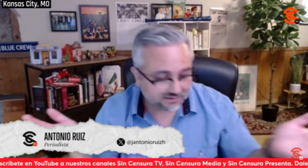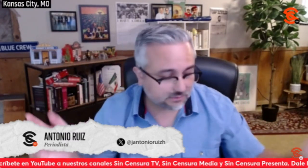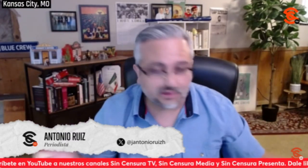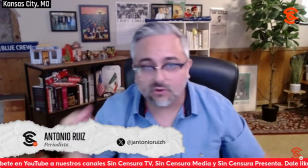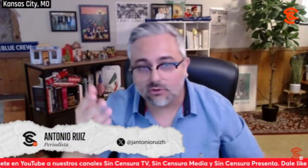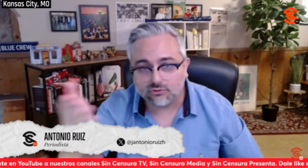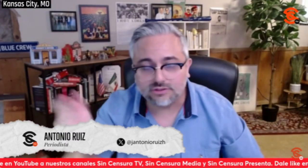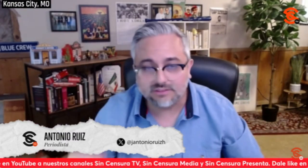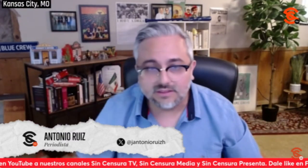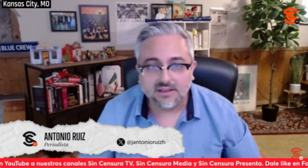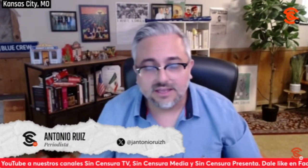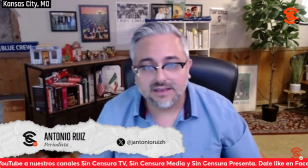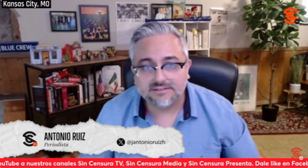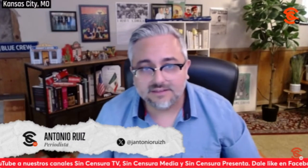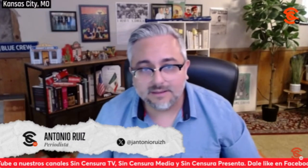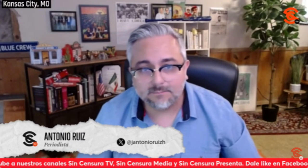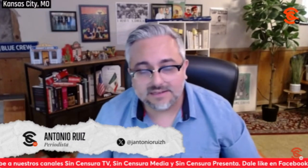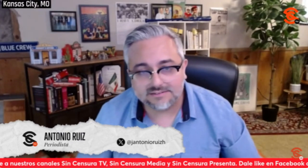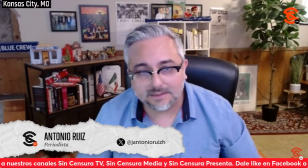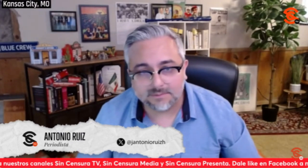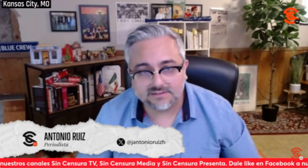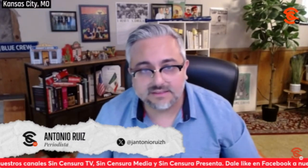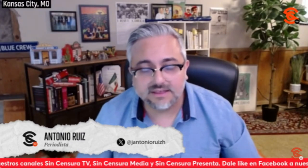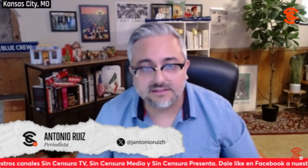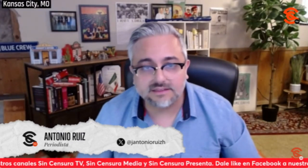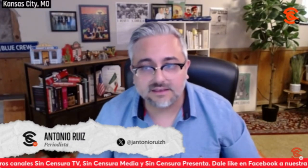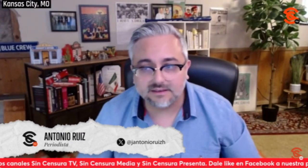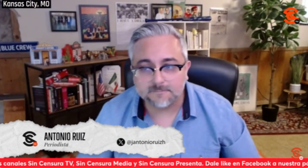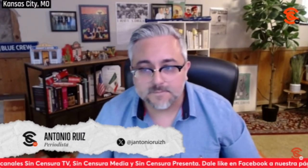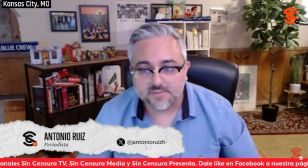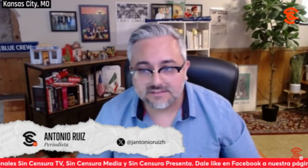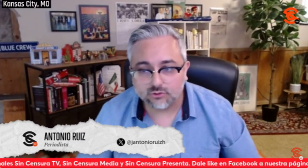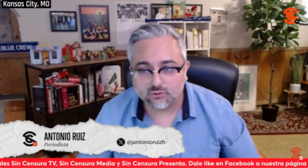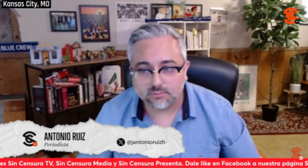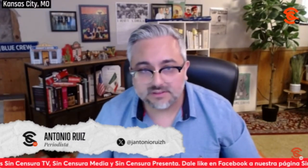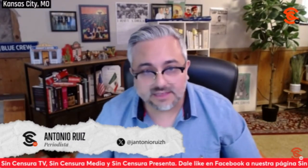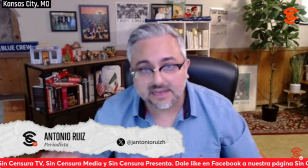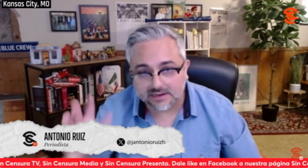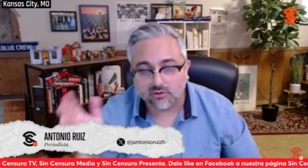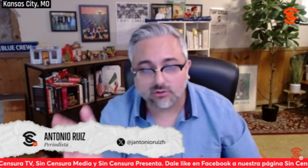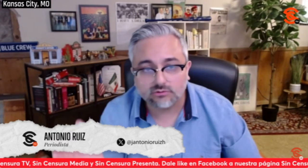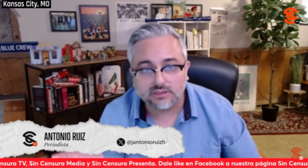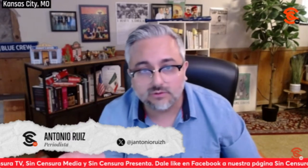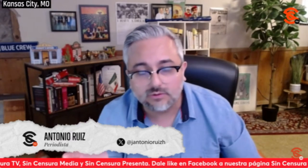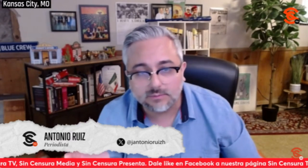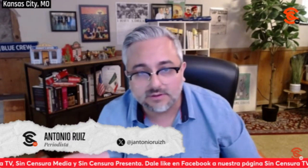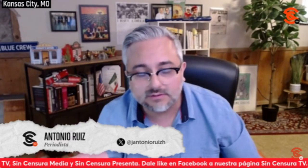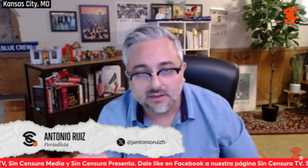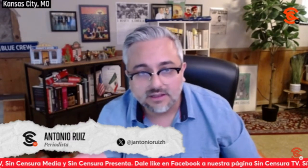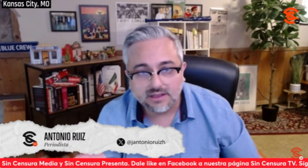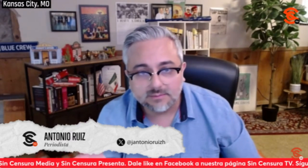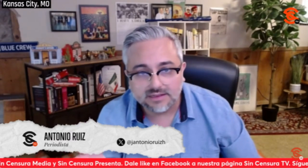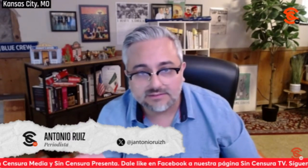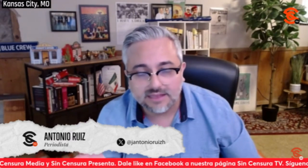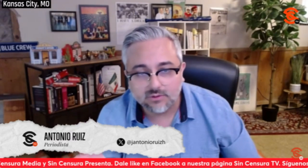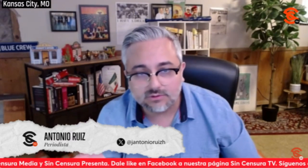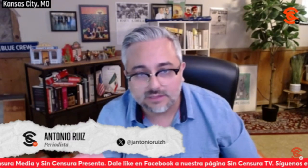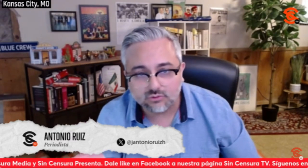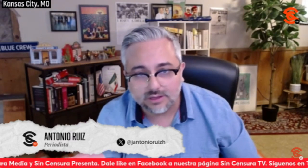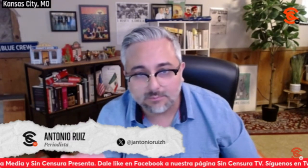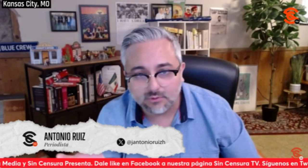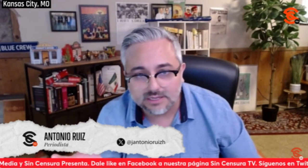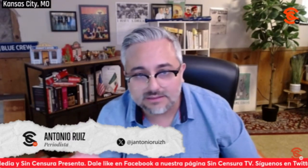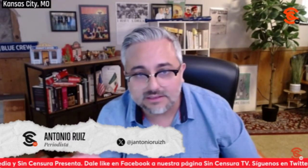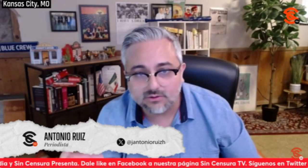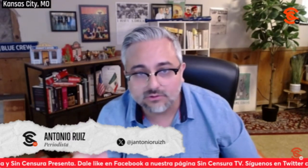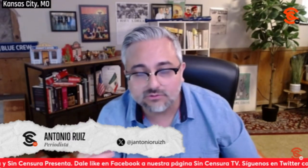bueno, ya conoce usted a esa ministra presidenta que ha sido sorprendida y que ha reconocido haber amenazado tanto